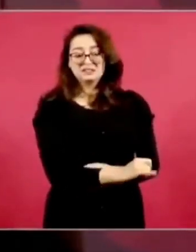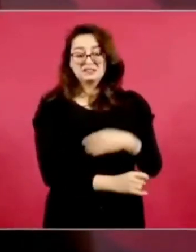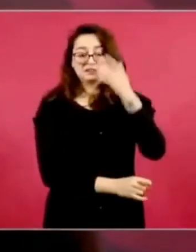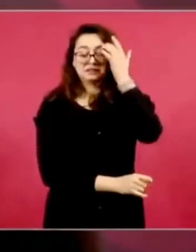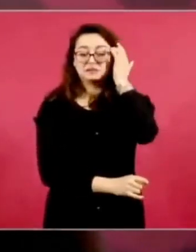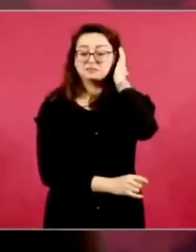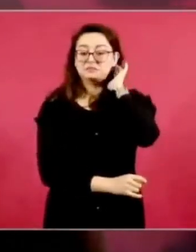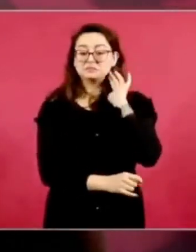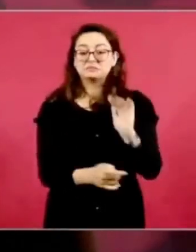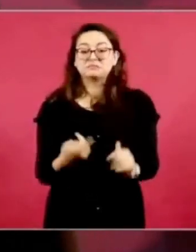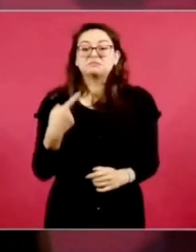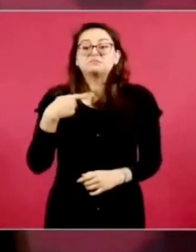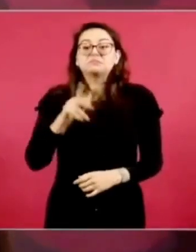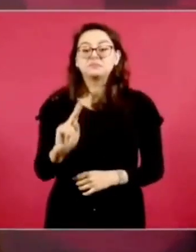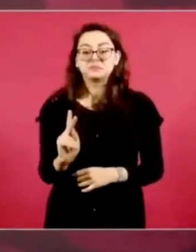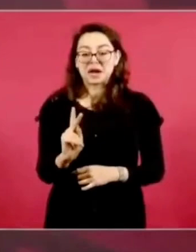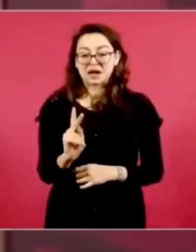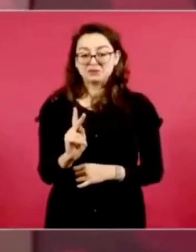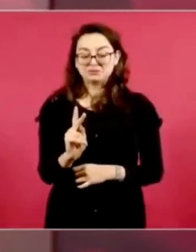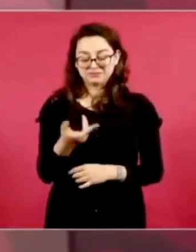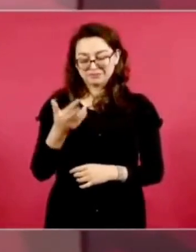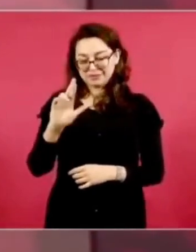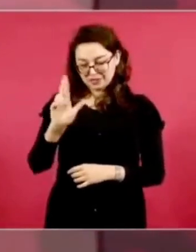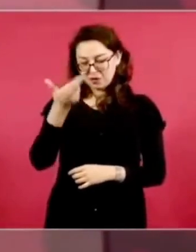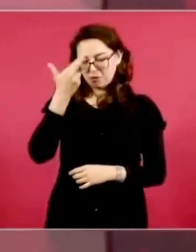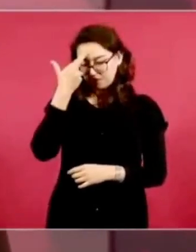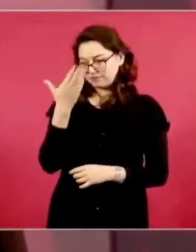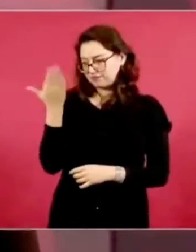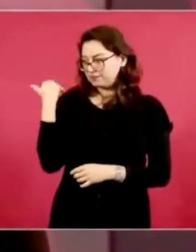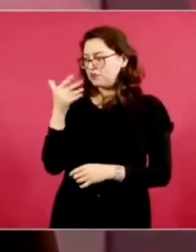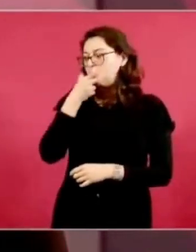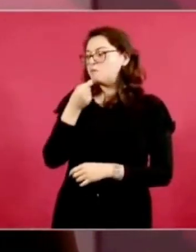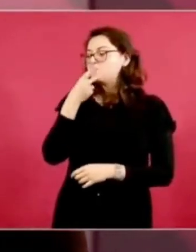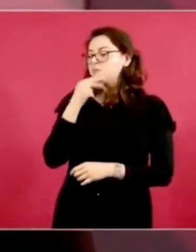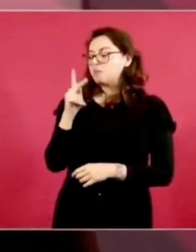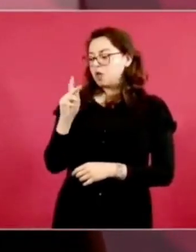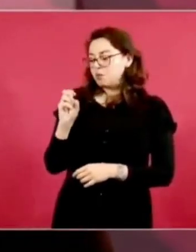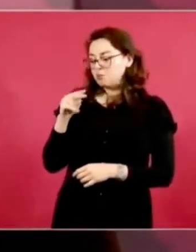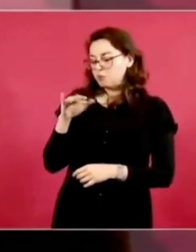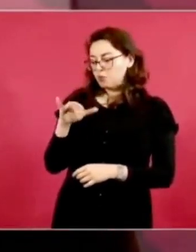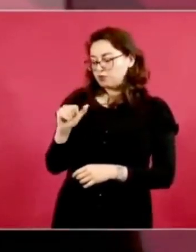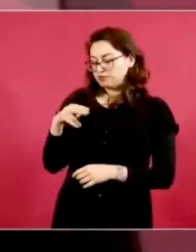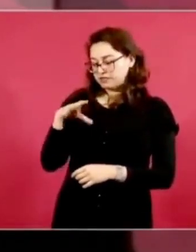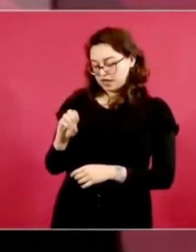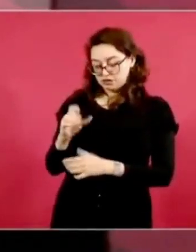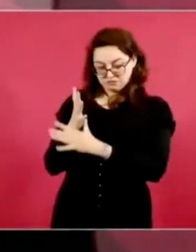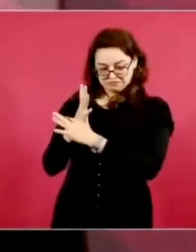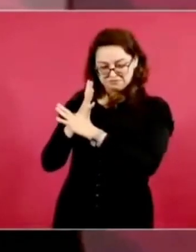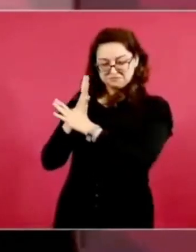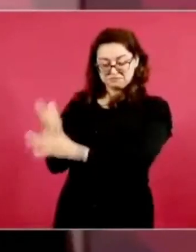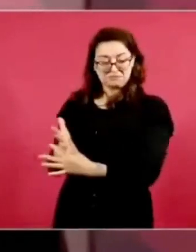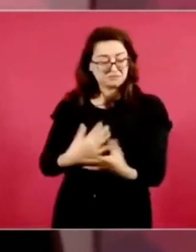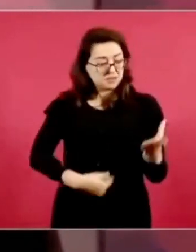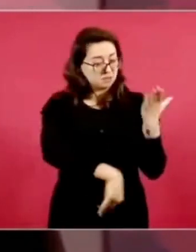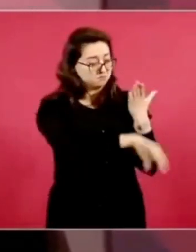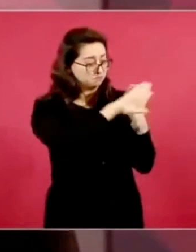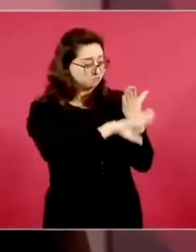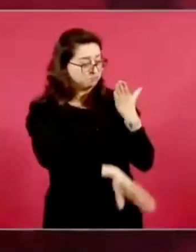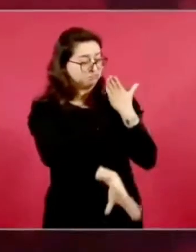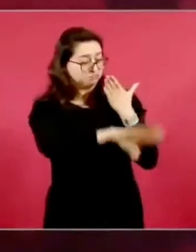como decía Ponciano Arriaga, entre más me golpean, más digno me